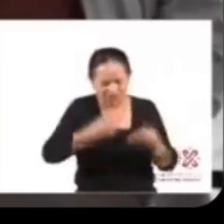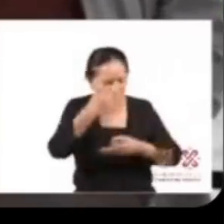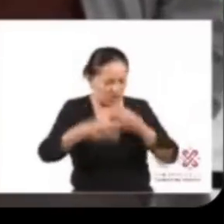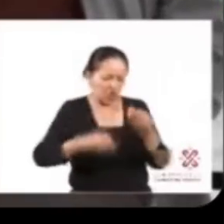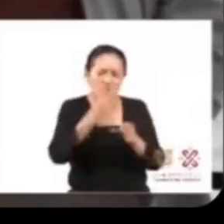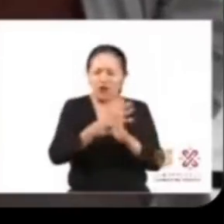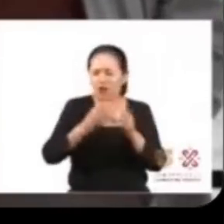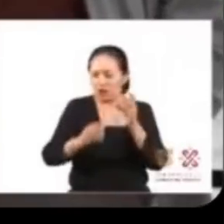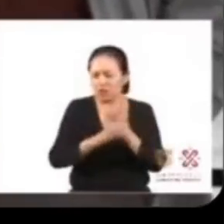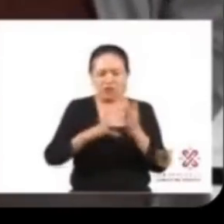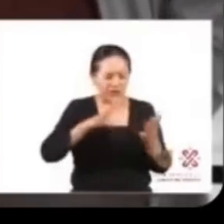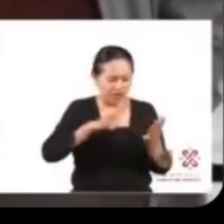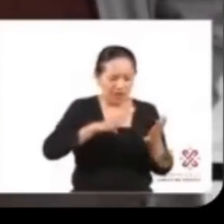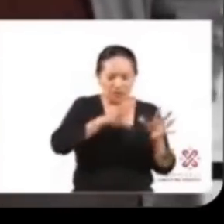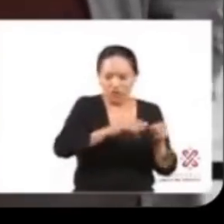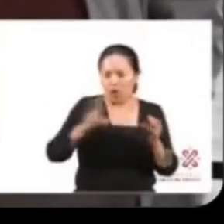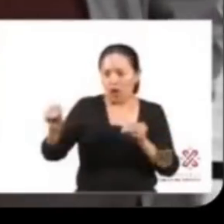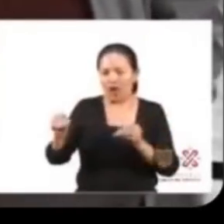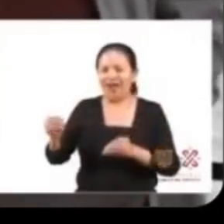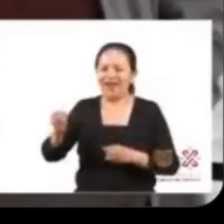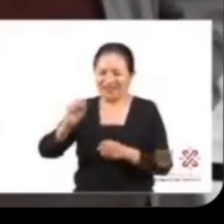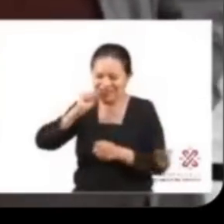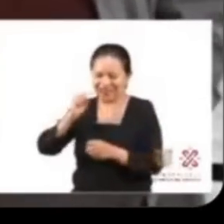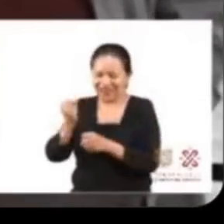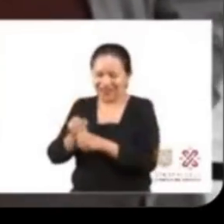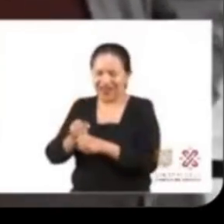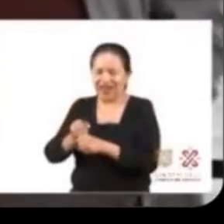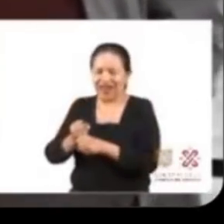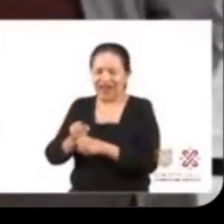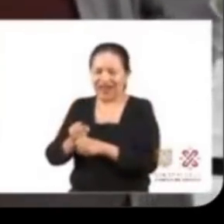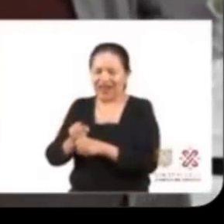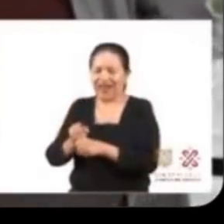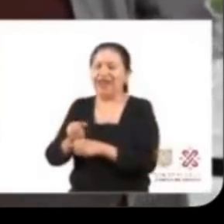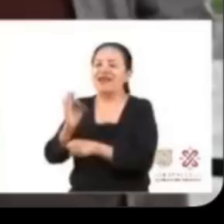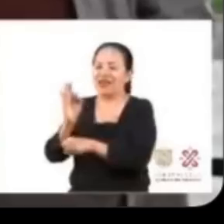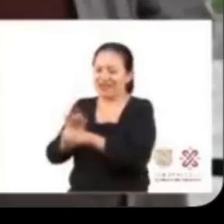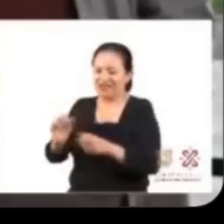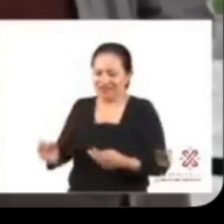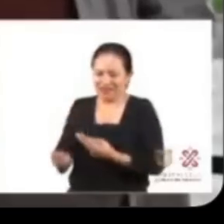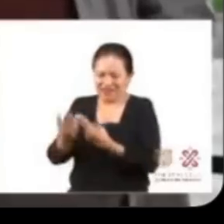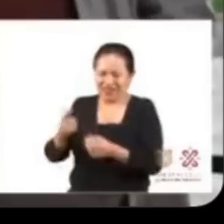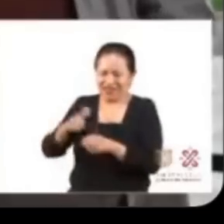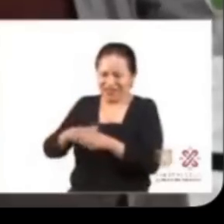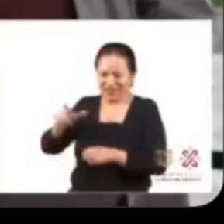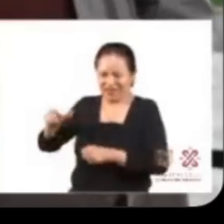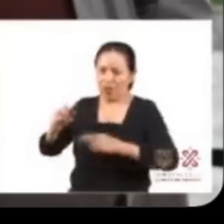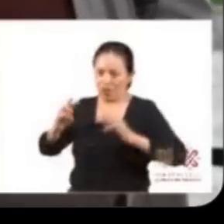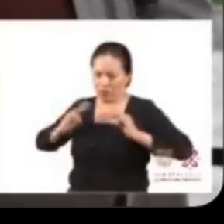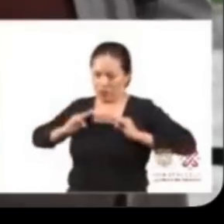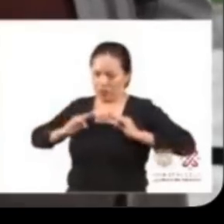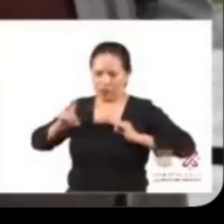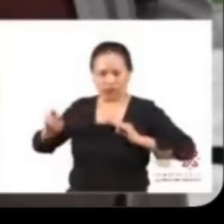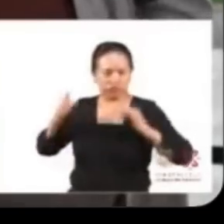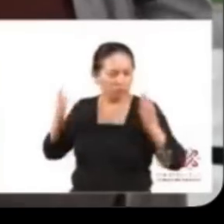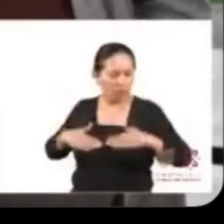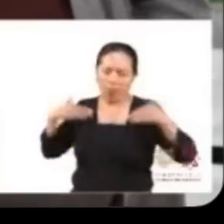la Secretaría de la Defensa Nacional. La Secretaría de la Defensa Nacional, todos sabemos que es una institución de altísima